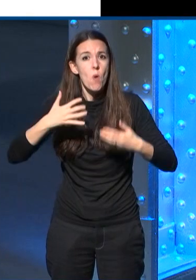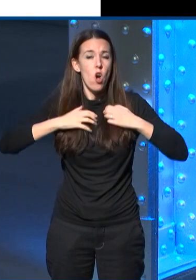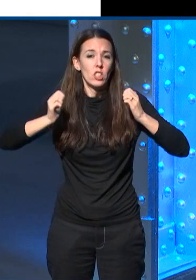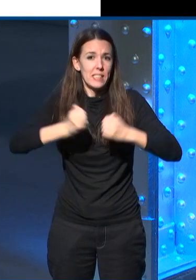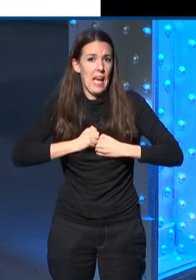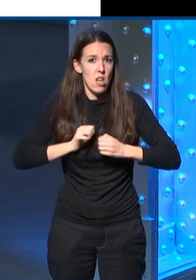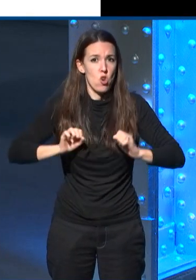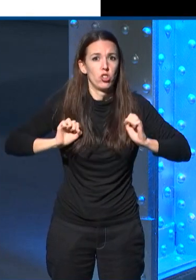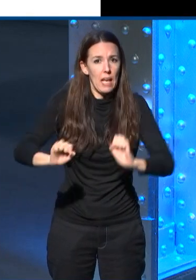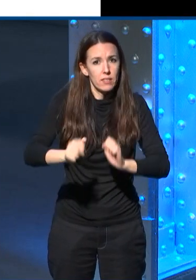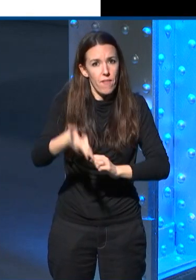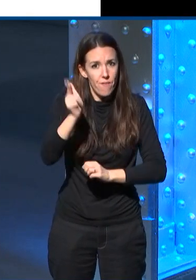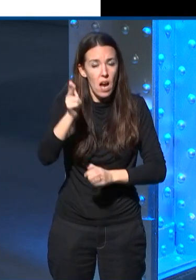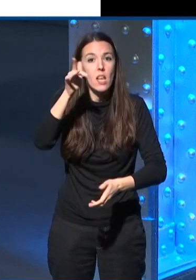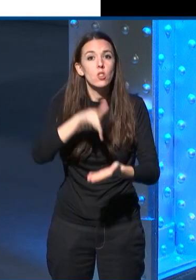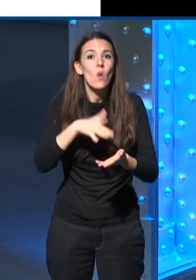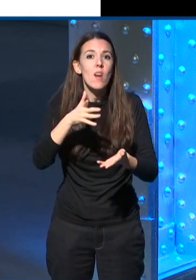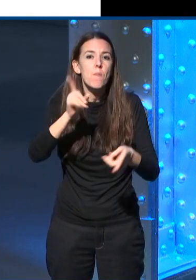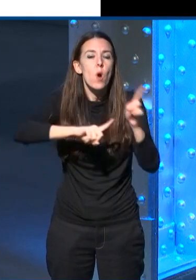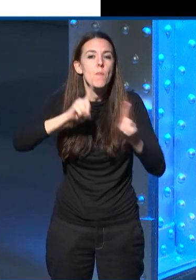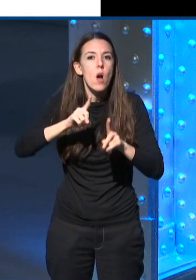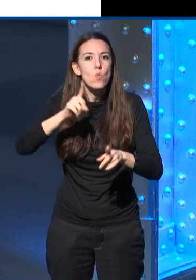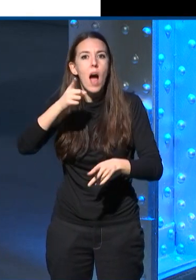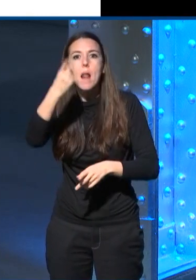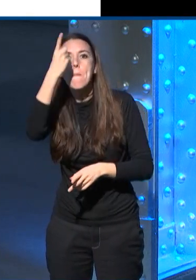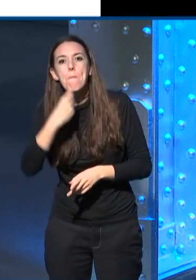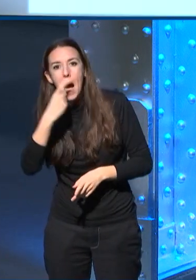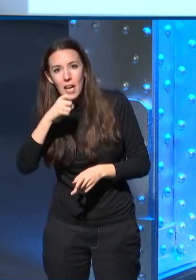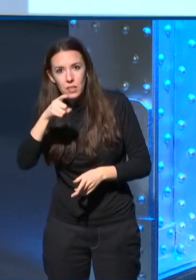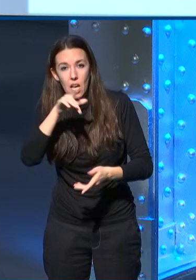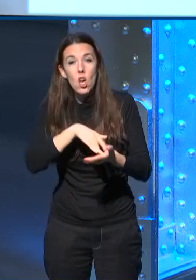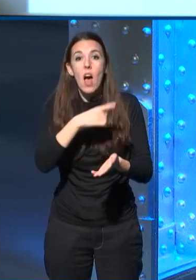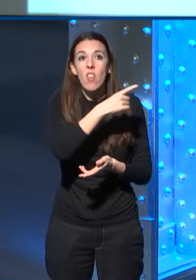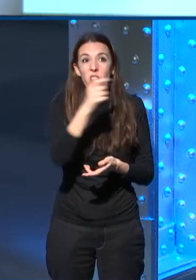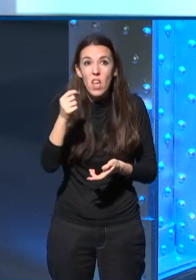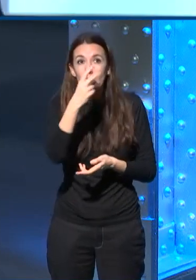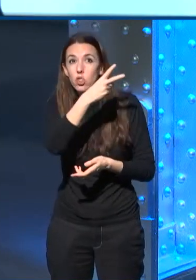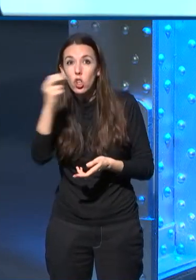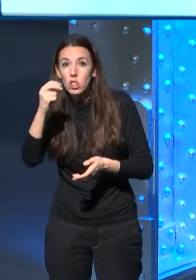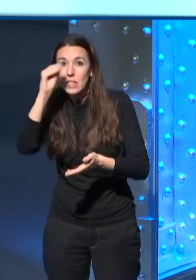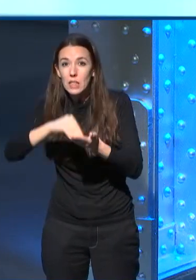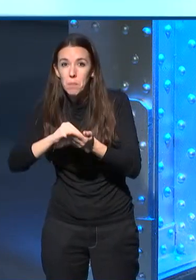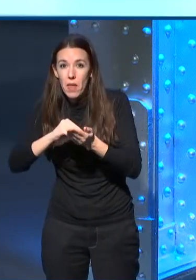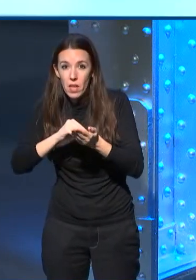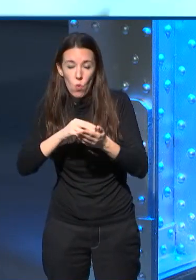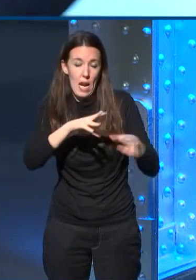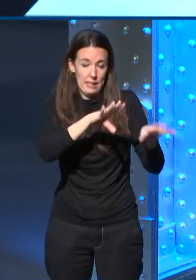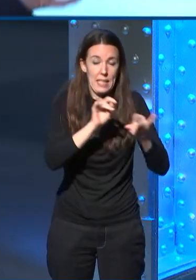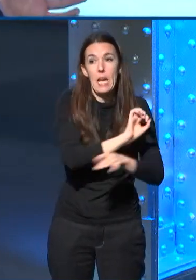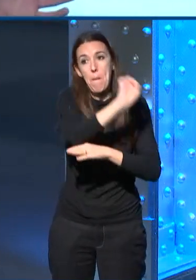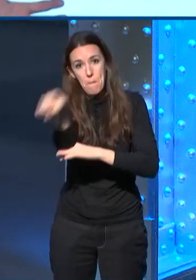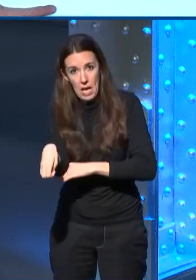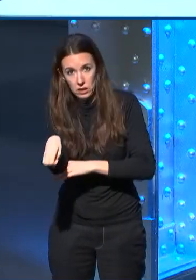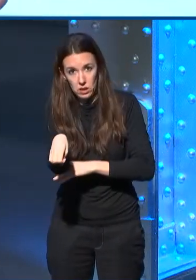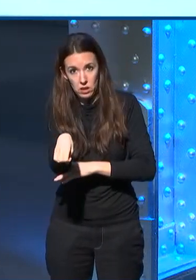problema fundamental de los paracaídas es la densidad de Marte. Marte tiene una densidad que es entre 100 y 250 veces menor que la de la Tierra. Claro,